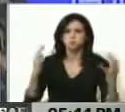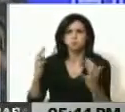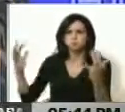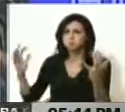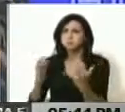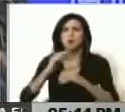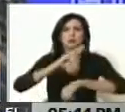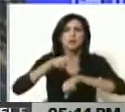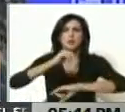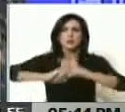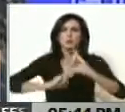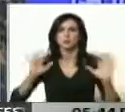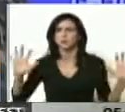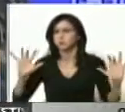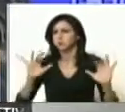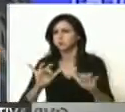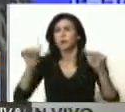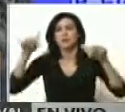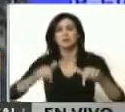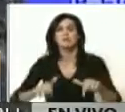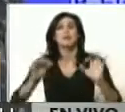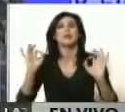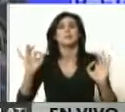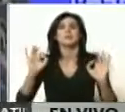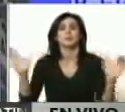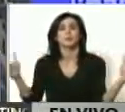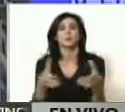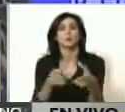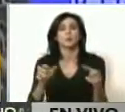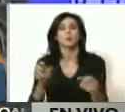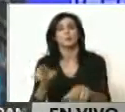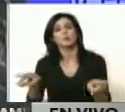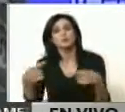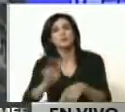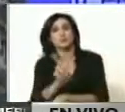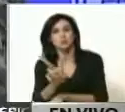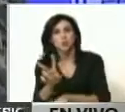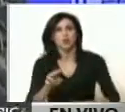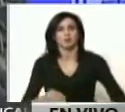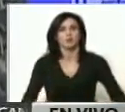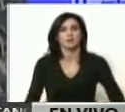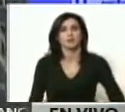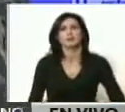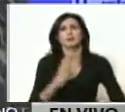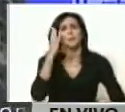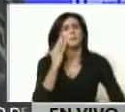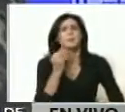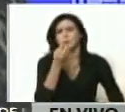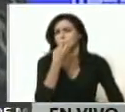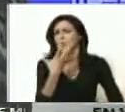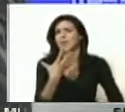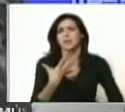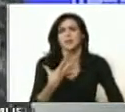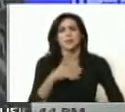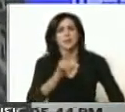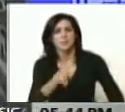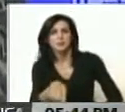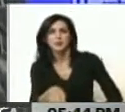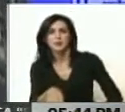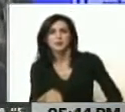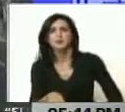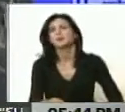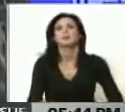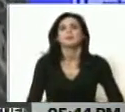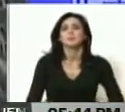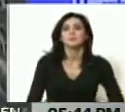nacionales e internacionales con el talento nacional, y es un orgullo formar parte de esta experiencia maravillosa, que además, bueno,